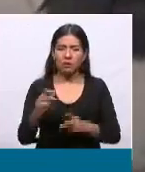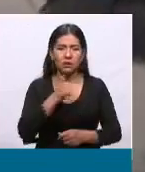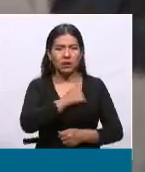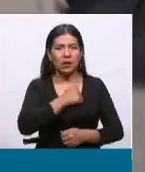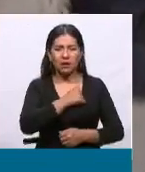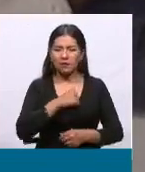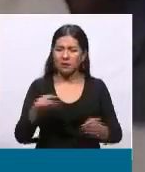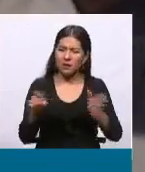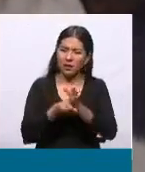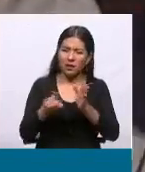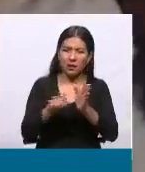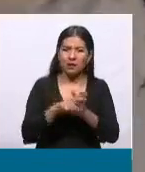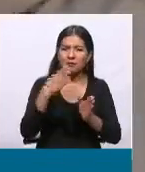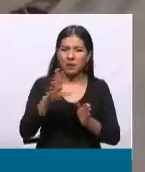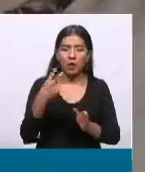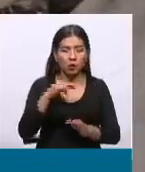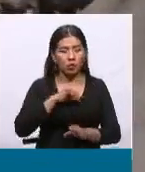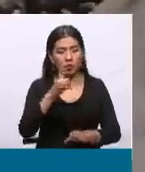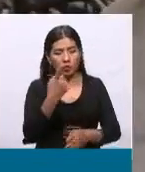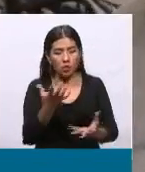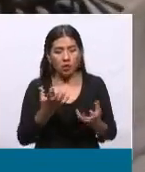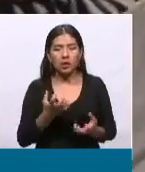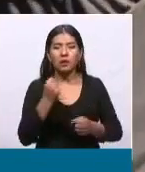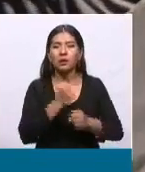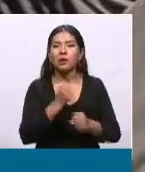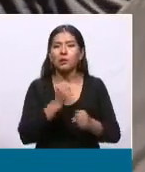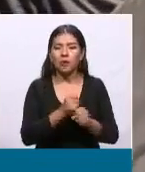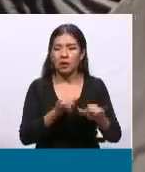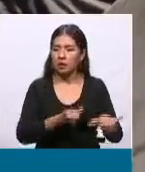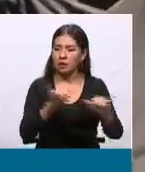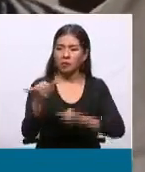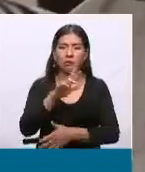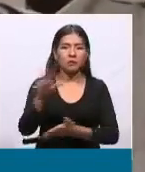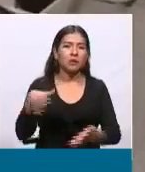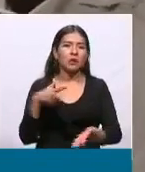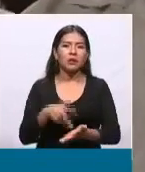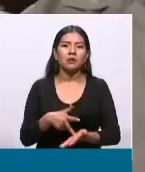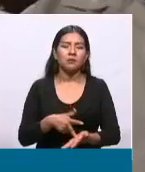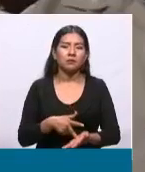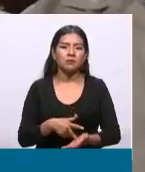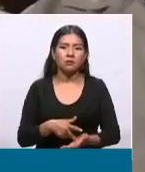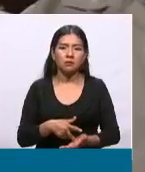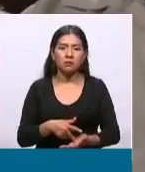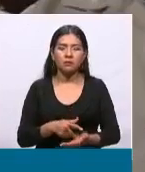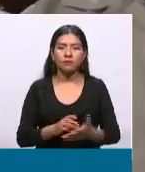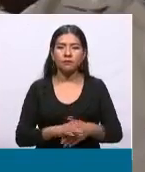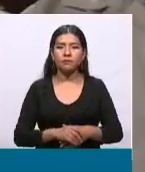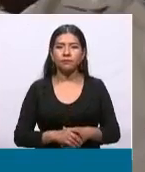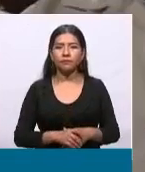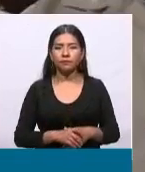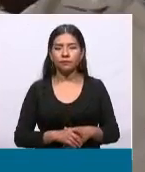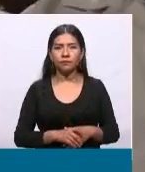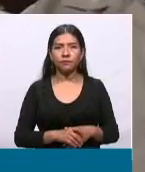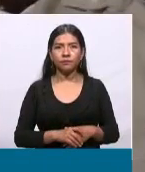de esta manera, que simplemente nosotros queremos trabajar acá en el plan. Es justo.